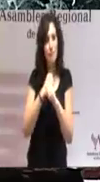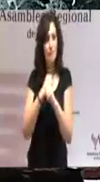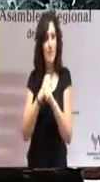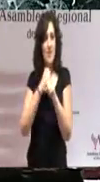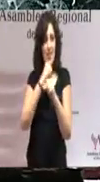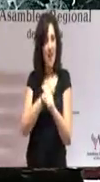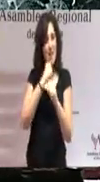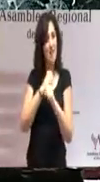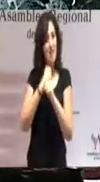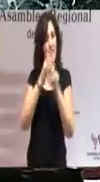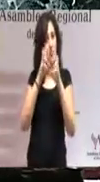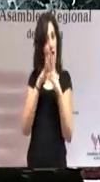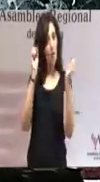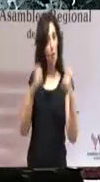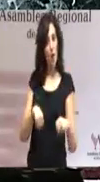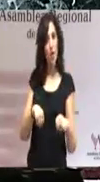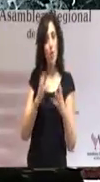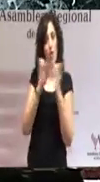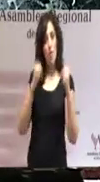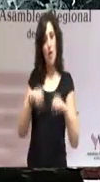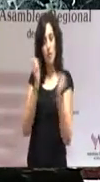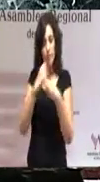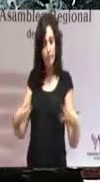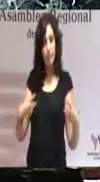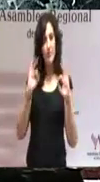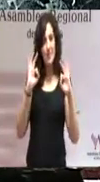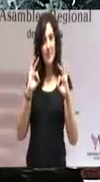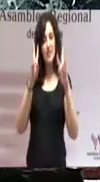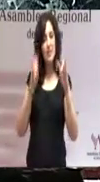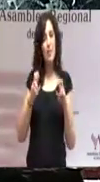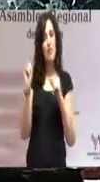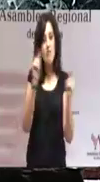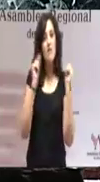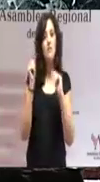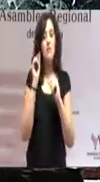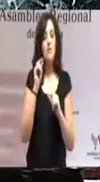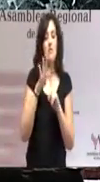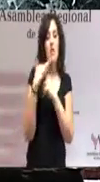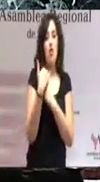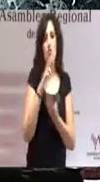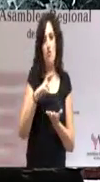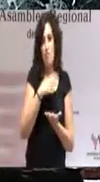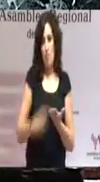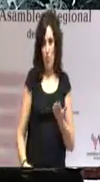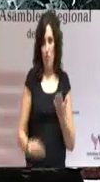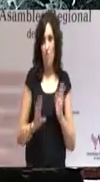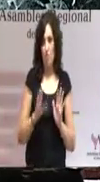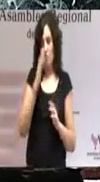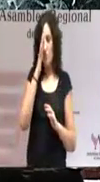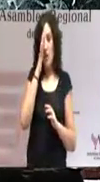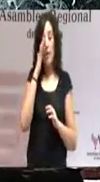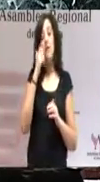el acuerdo de las resoluciones del debate del Estado de la Región. Hay una sobre la